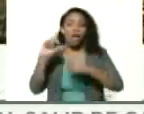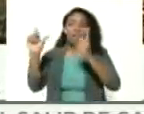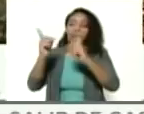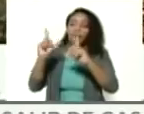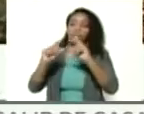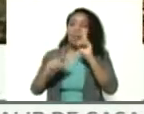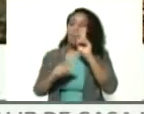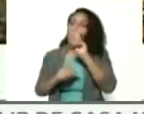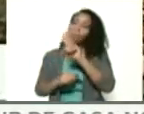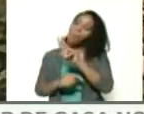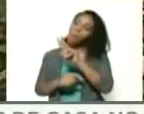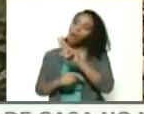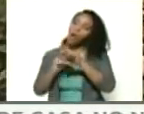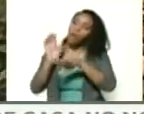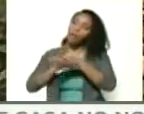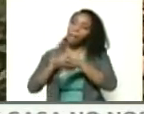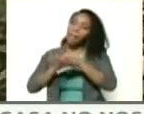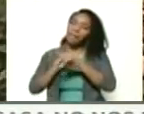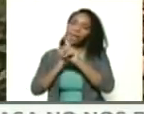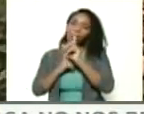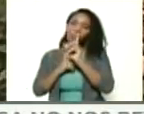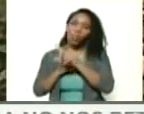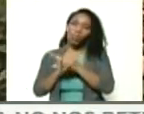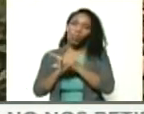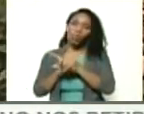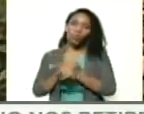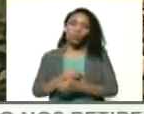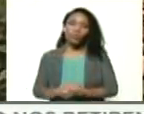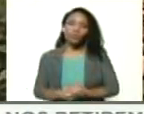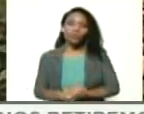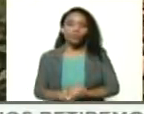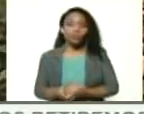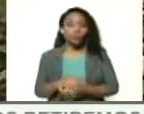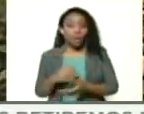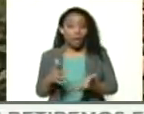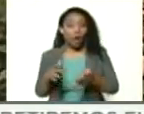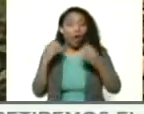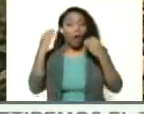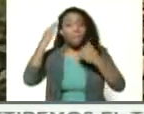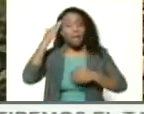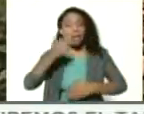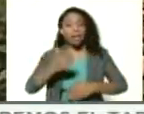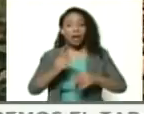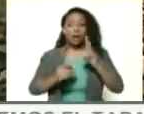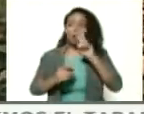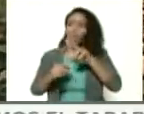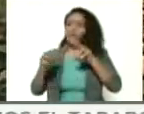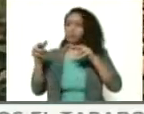televisión estábamos observando lo que estaba aconteciendo. Y los oficiales nos veíamos las caras,